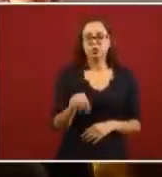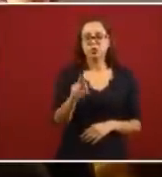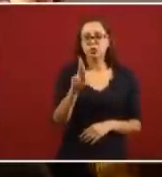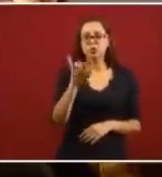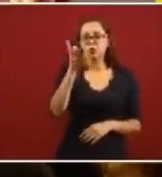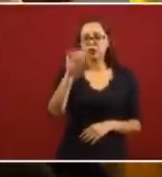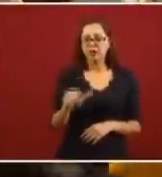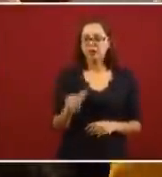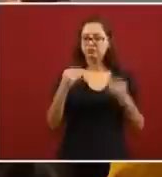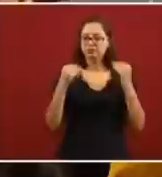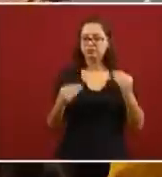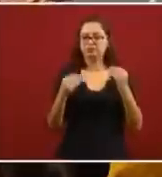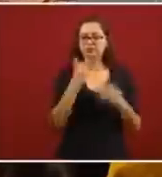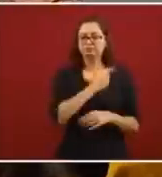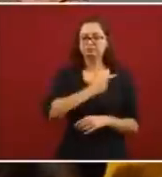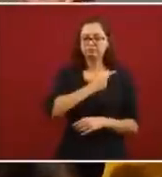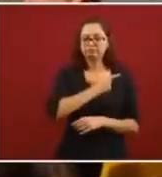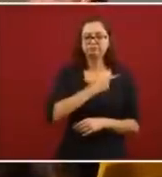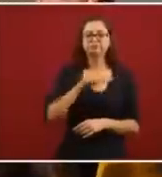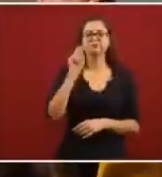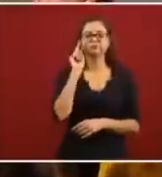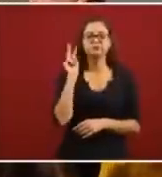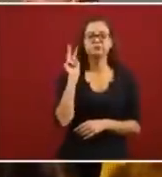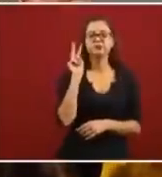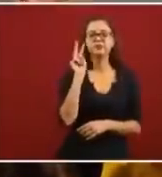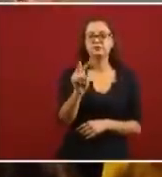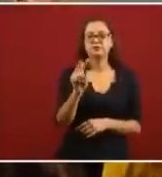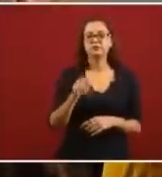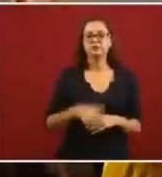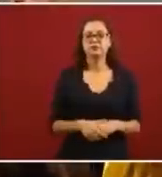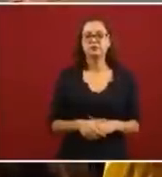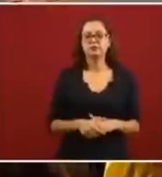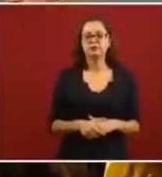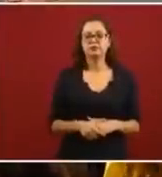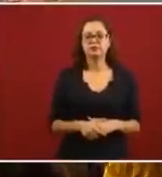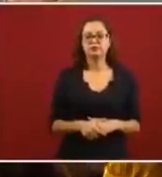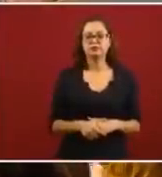muchísimo gusto verte. Yo creo que ya acabé con tu